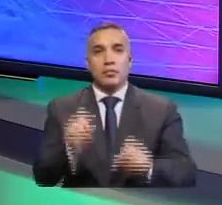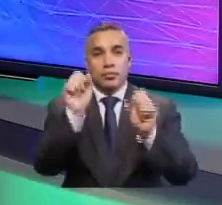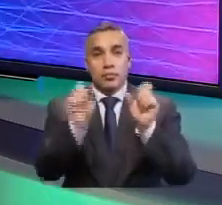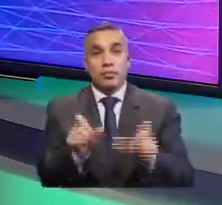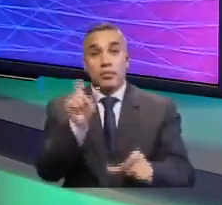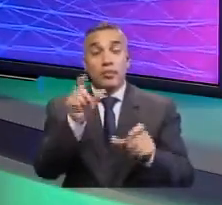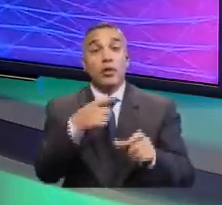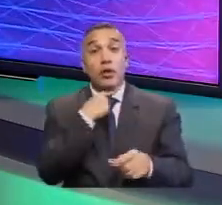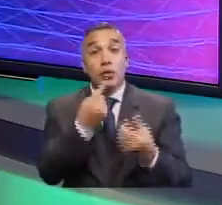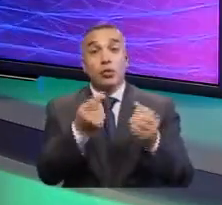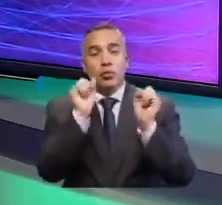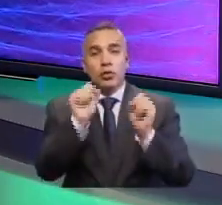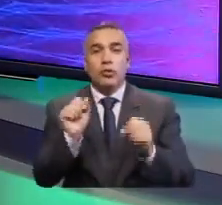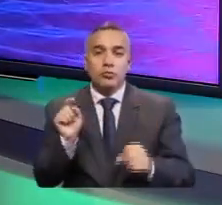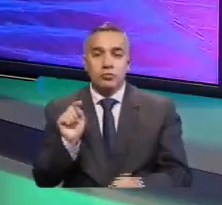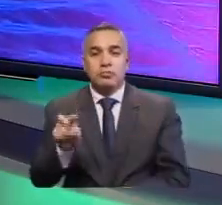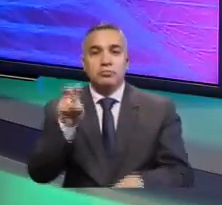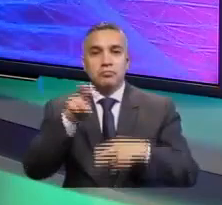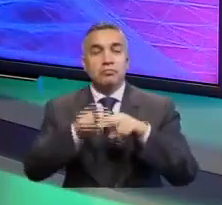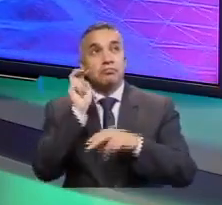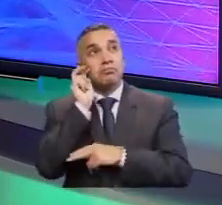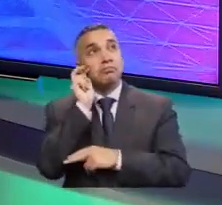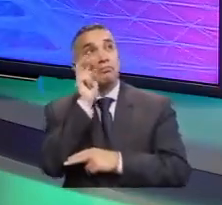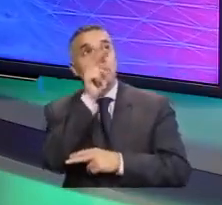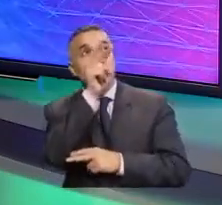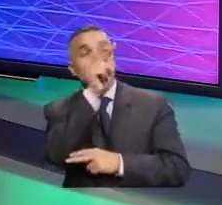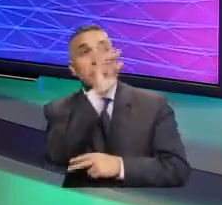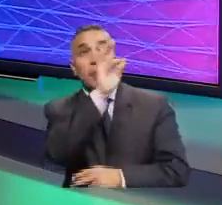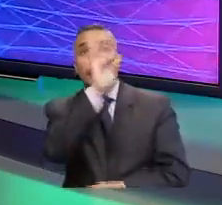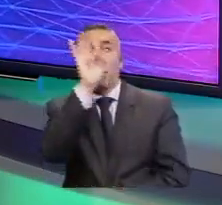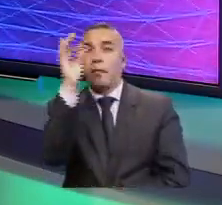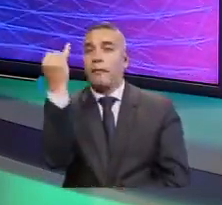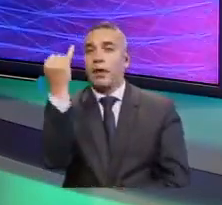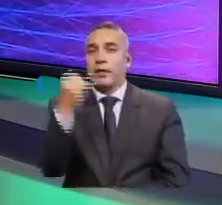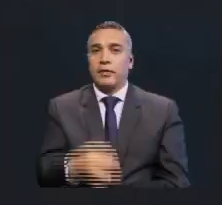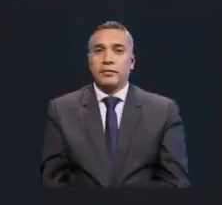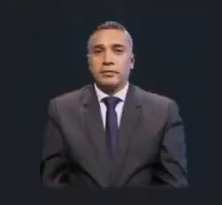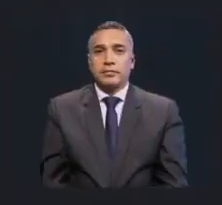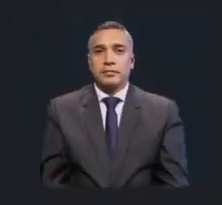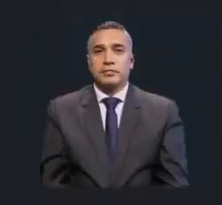de la astronomía puedan contemplar este fenómeno.